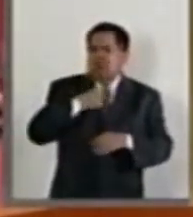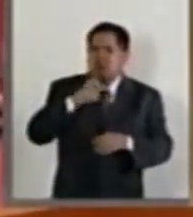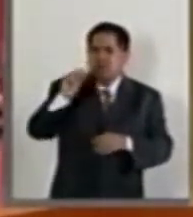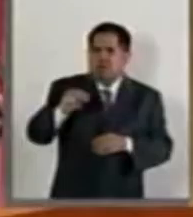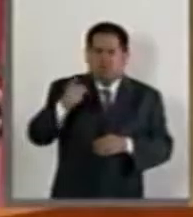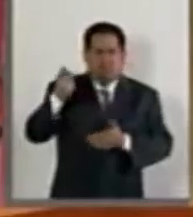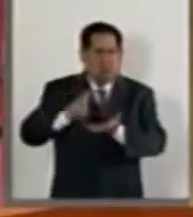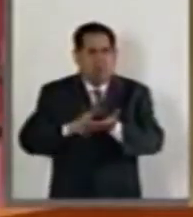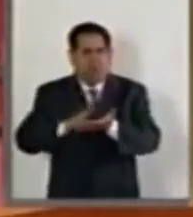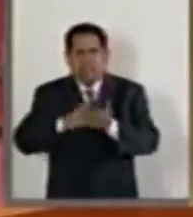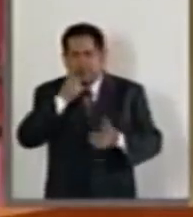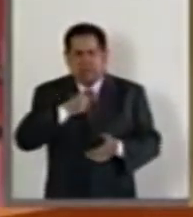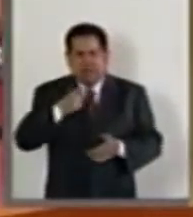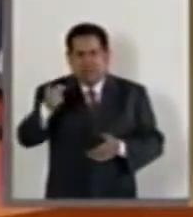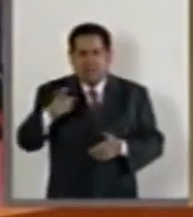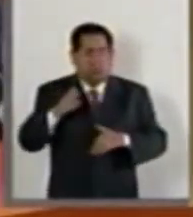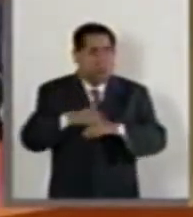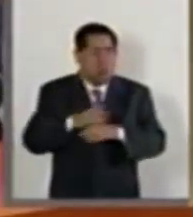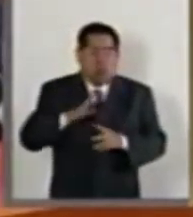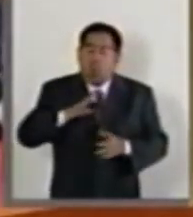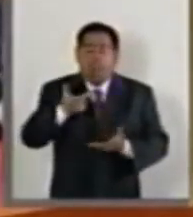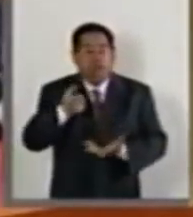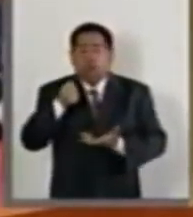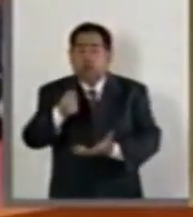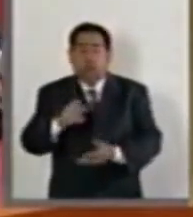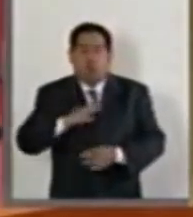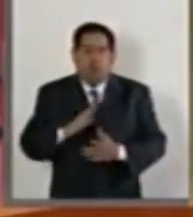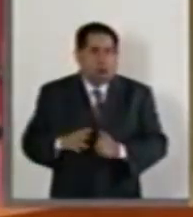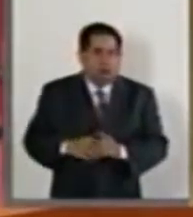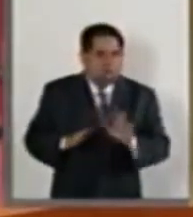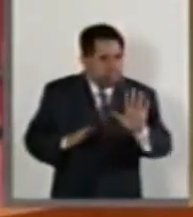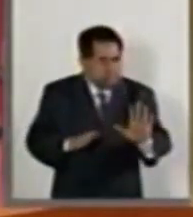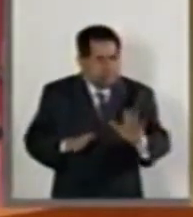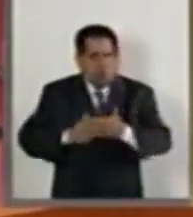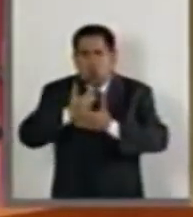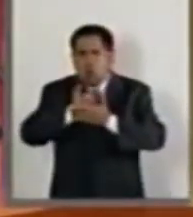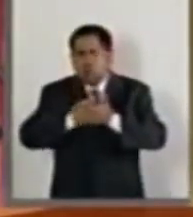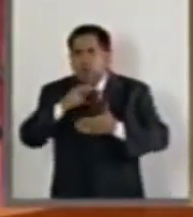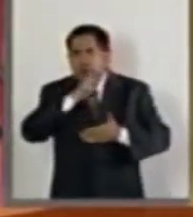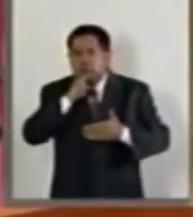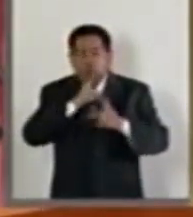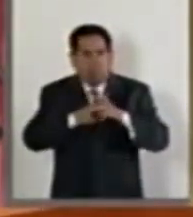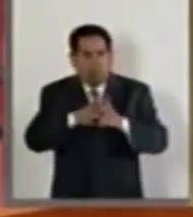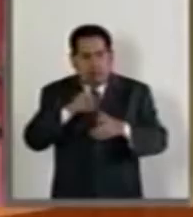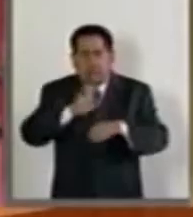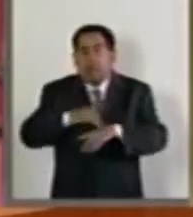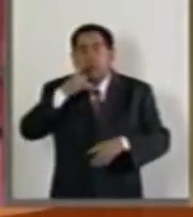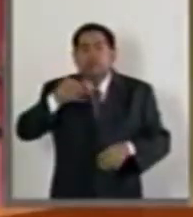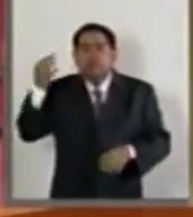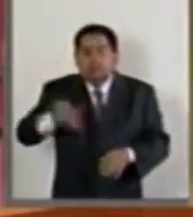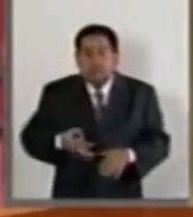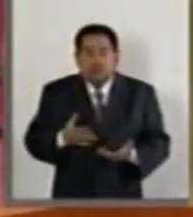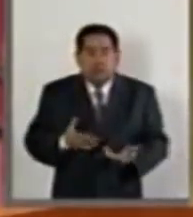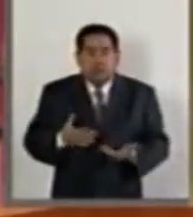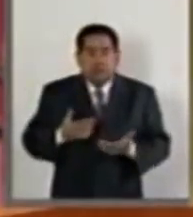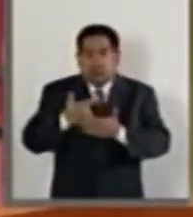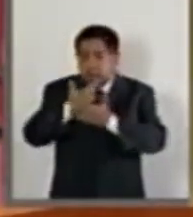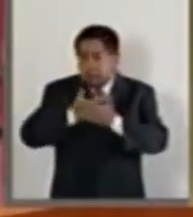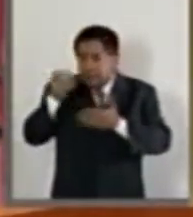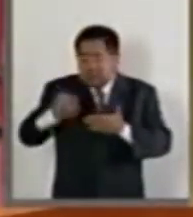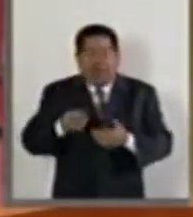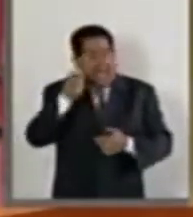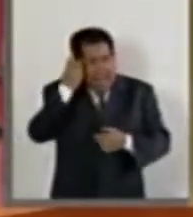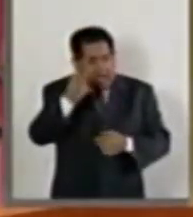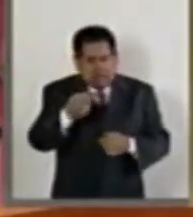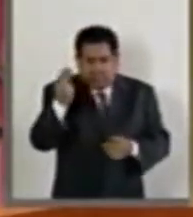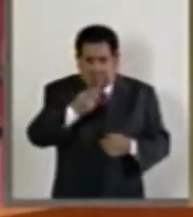muy poco válida, de argumentar que no hay presupuesto. El conteo rápido da certeza a los resultados electorales, y certeza es lo que